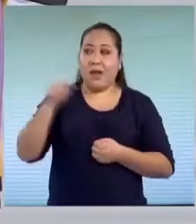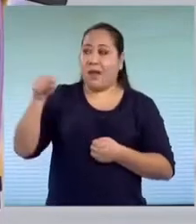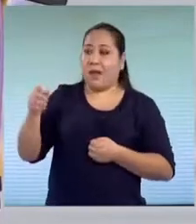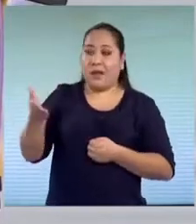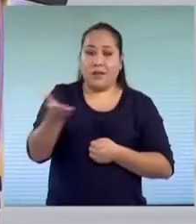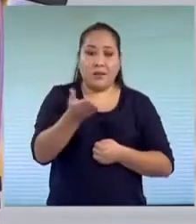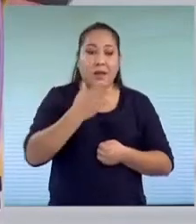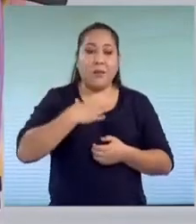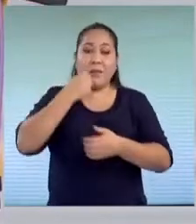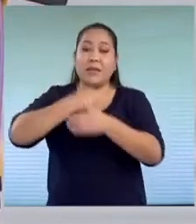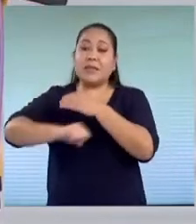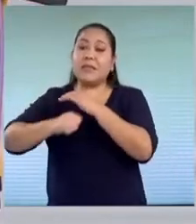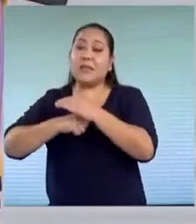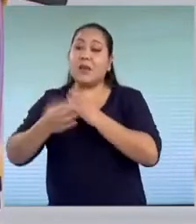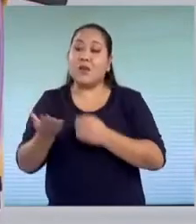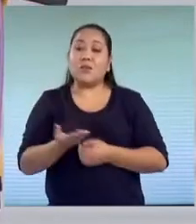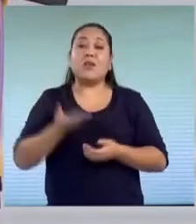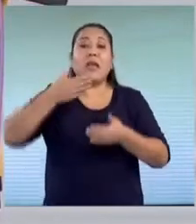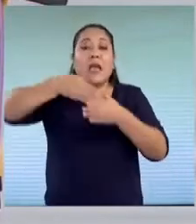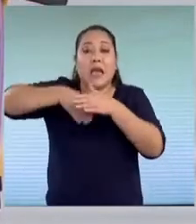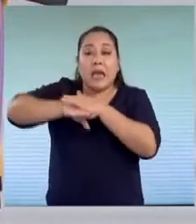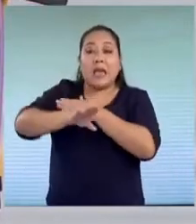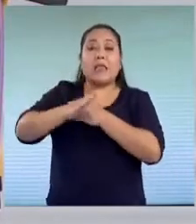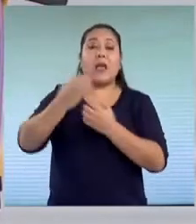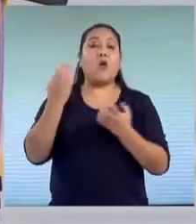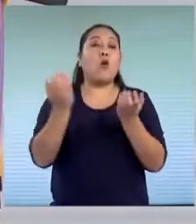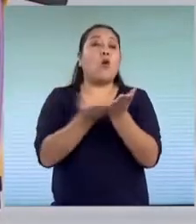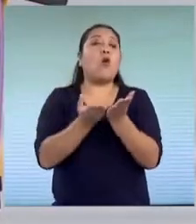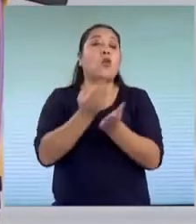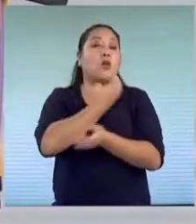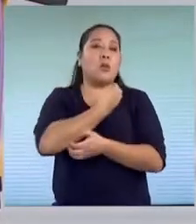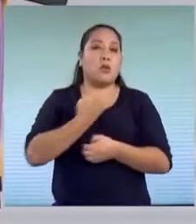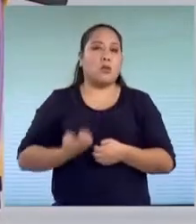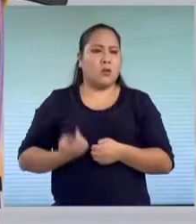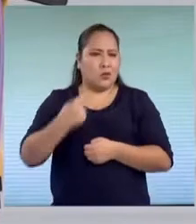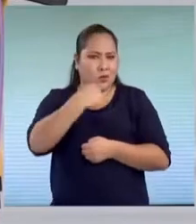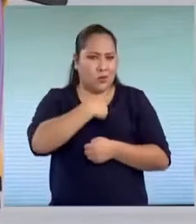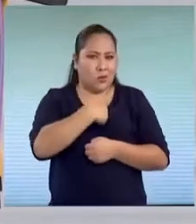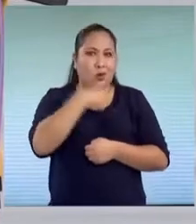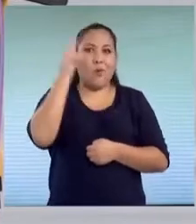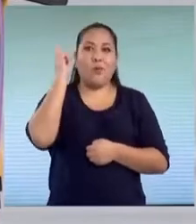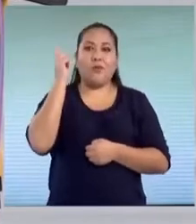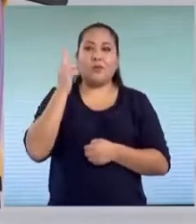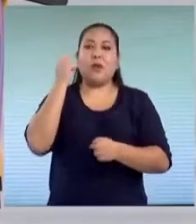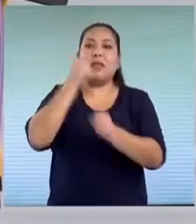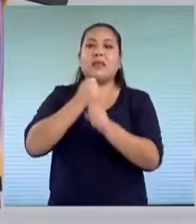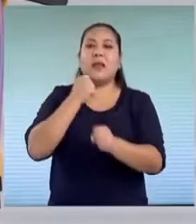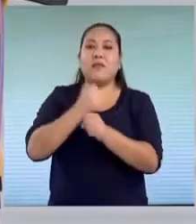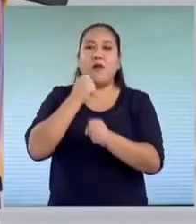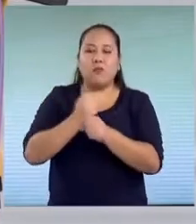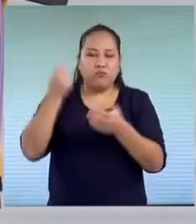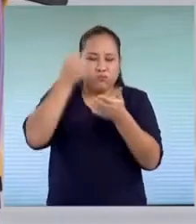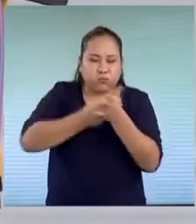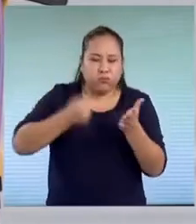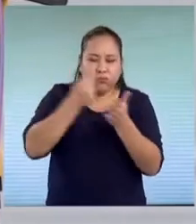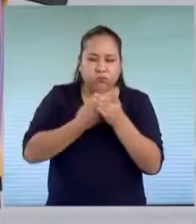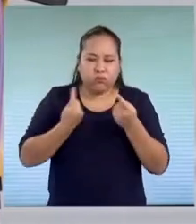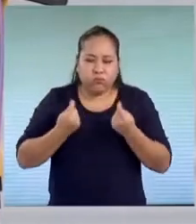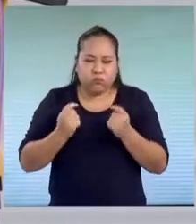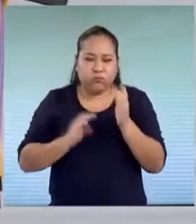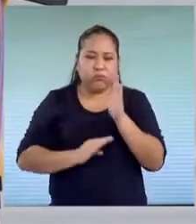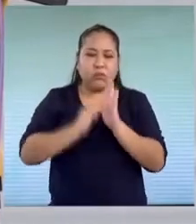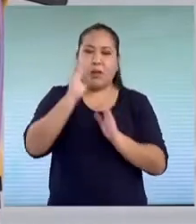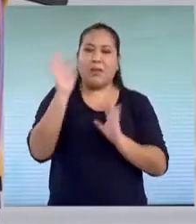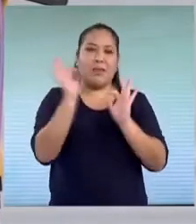mis hijos que van a la escuela pública. Yo, como maestro, he trabajado para salir adelante. A mí